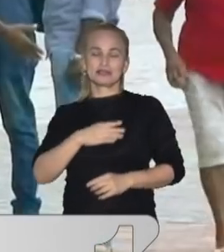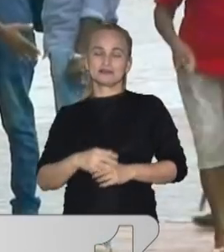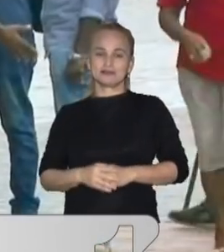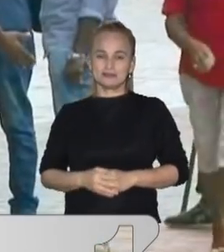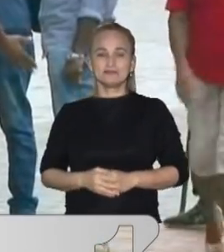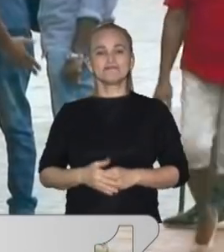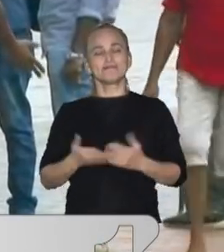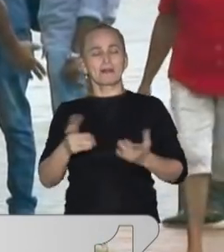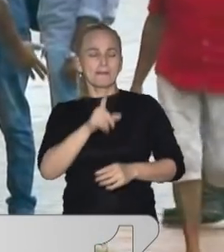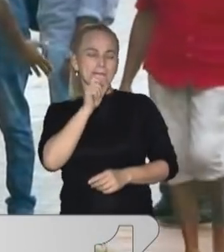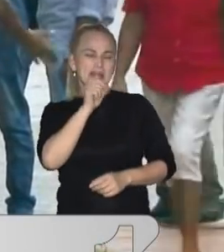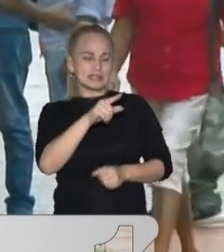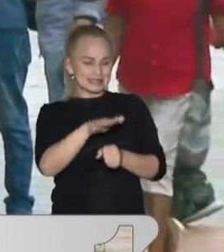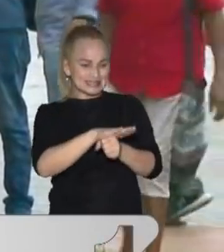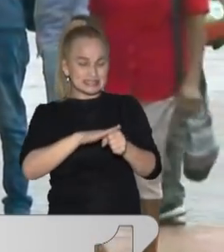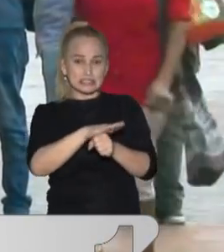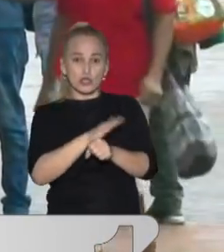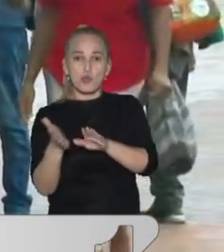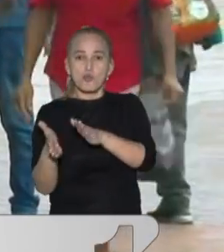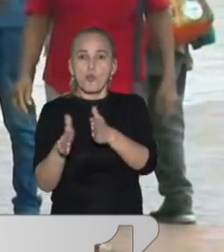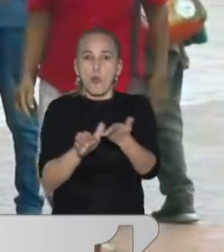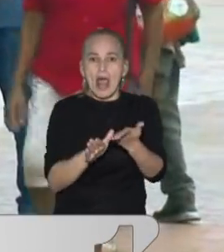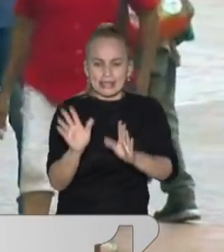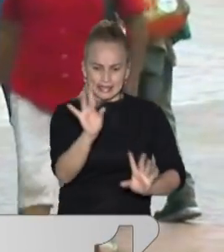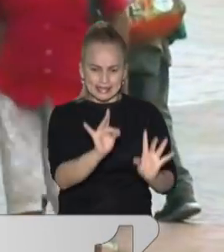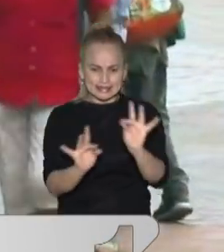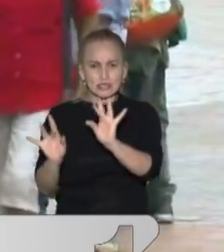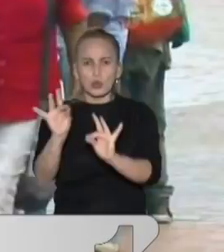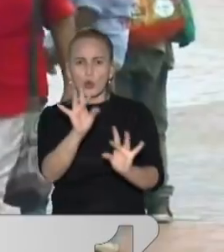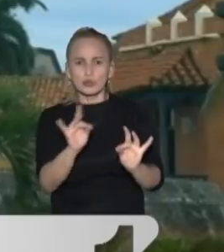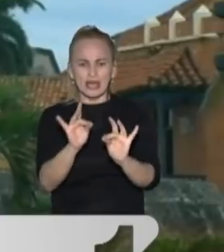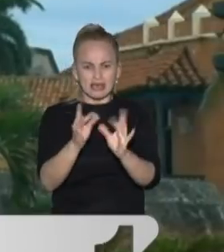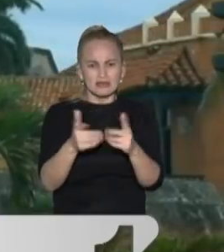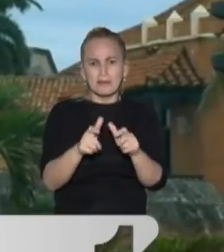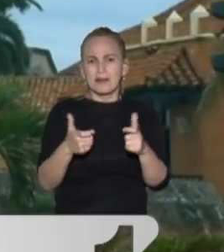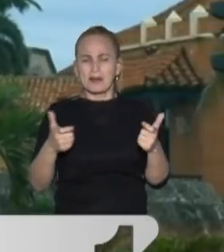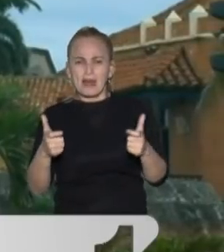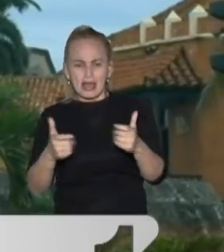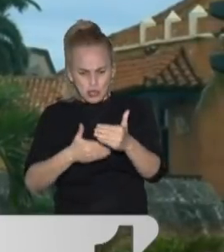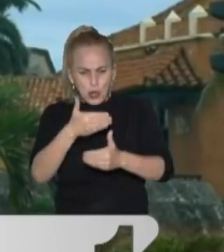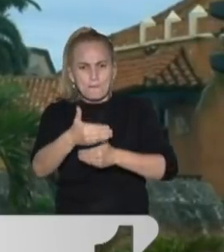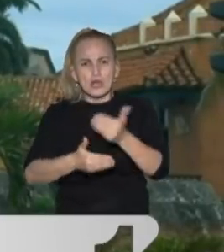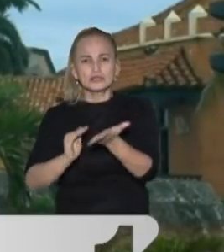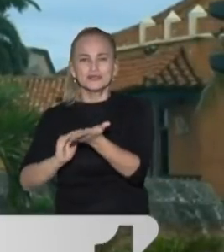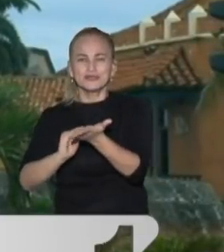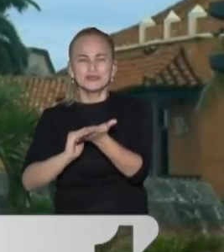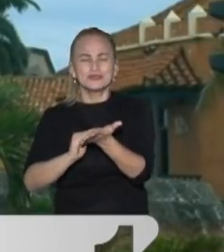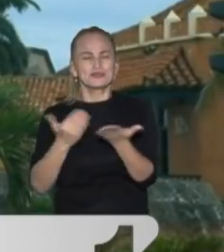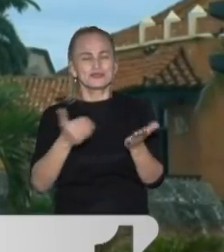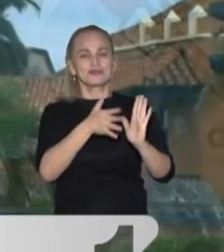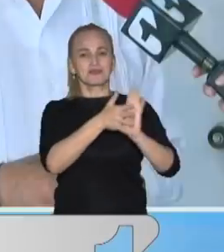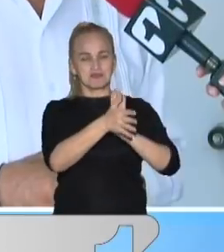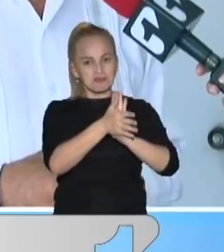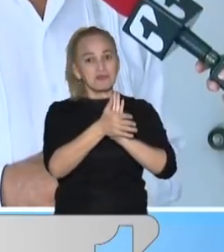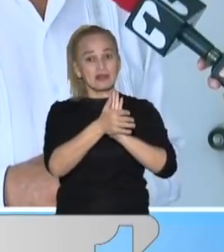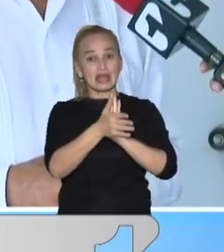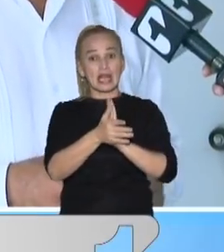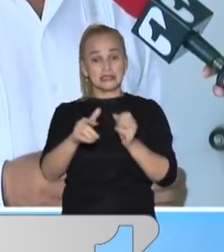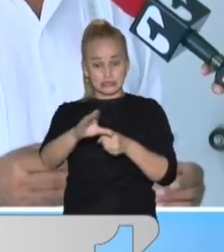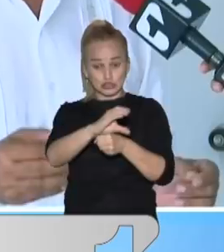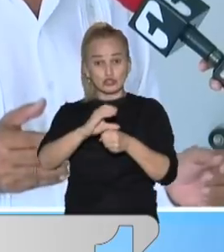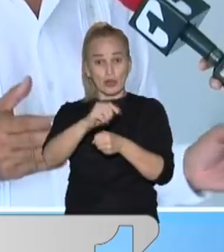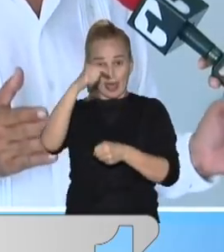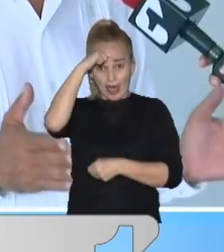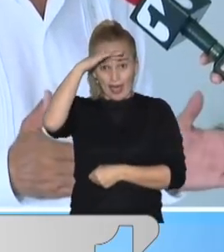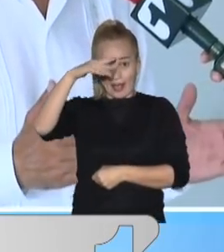¿Cuál es la situación en cuanto a las muertes, a los contagios y, bueno, cuál es el paso a seguir? En estos momentos la ciudad de Cartagena